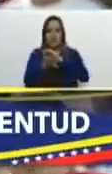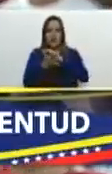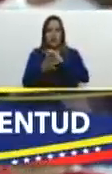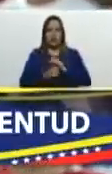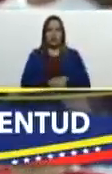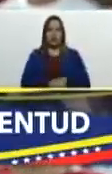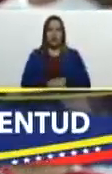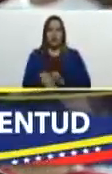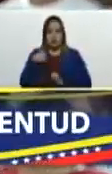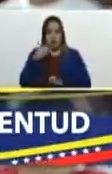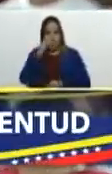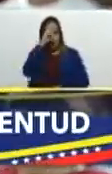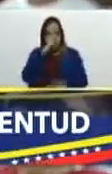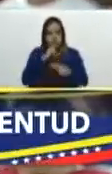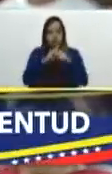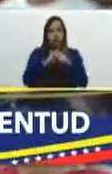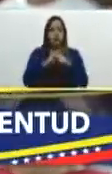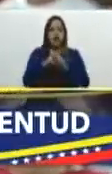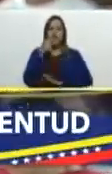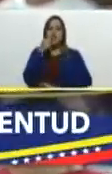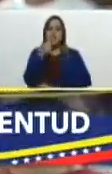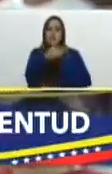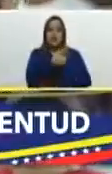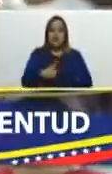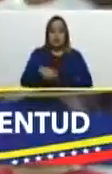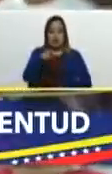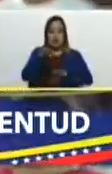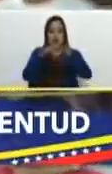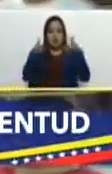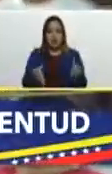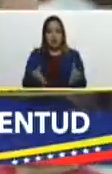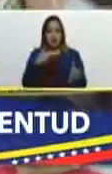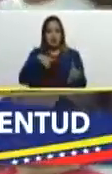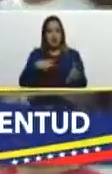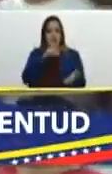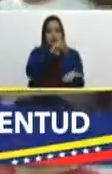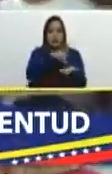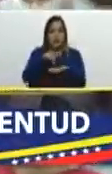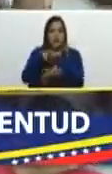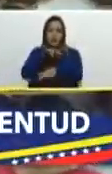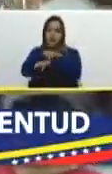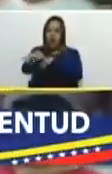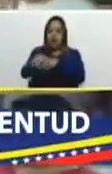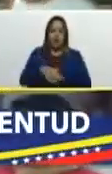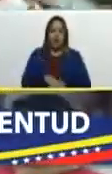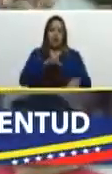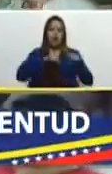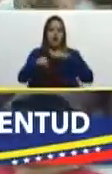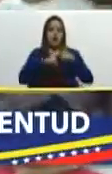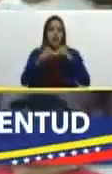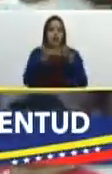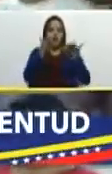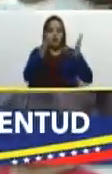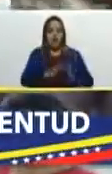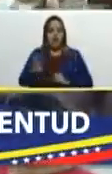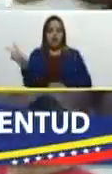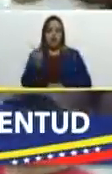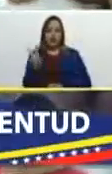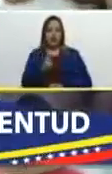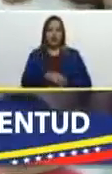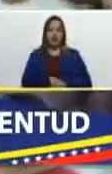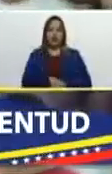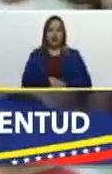me complace decir, presidente, que en esa mesa estuvimos presentes en su mayoría el movimiento estudiantil venezolano.